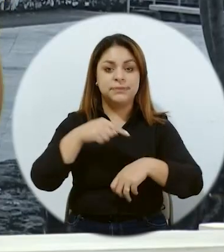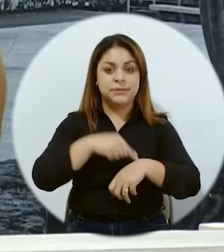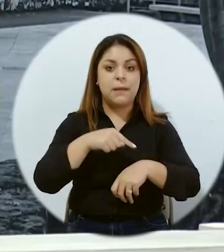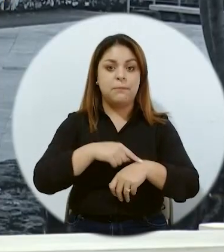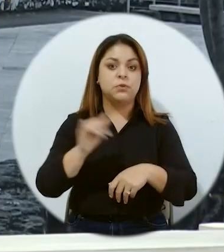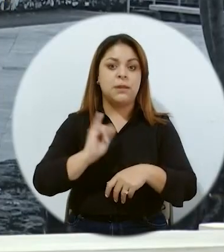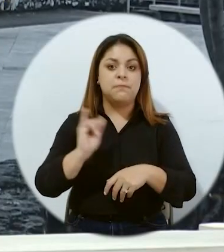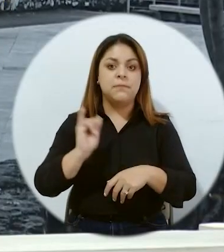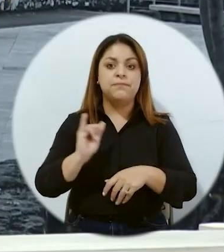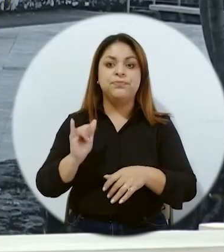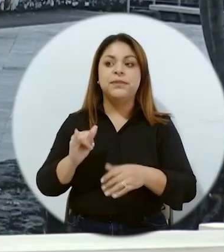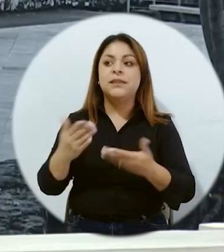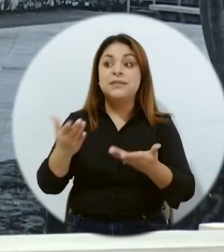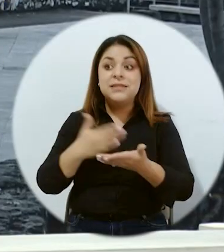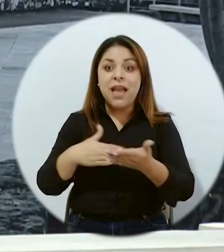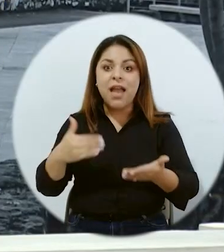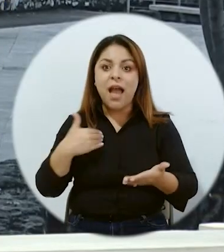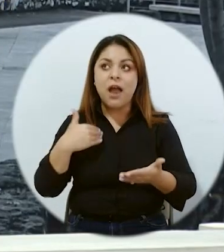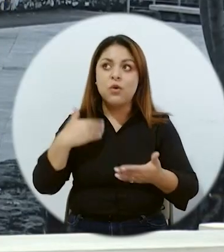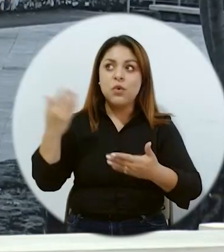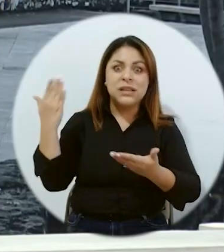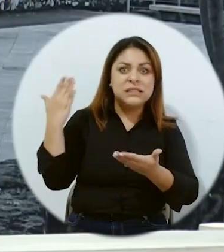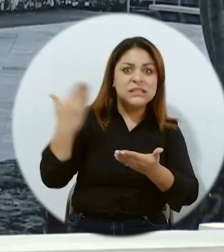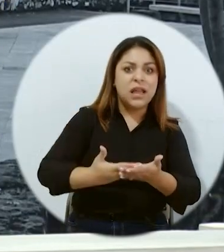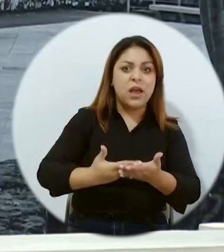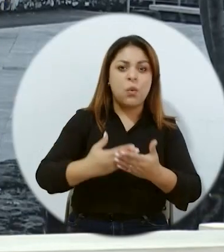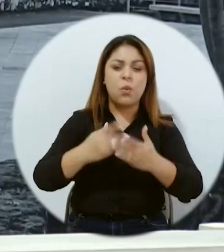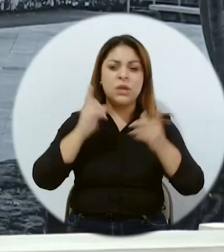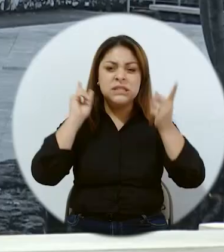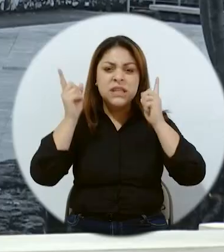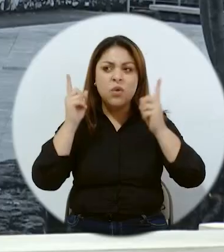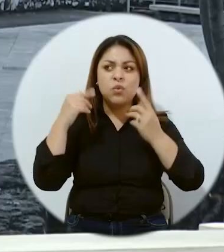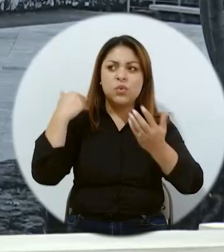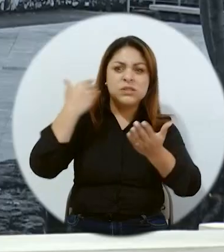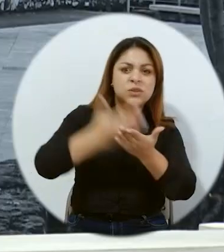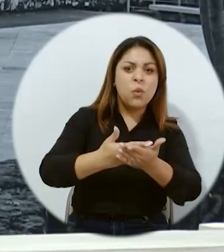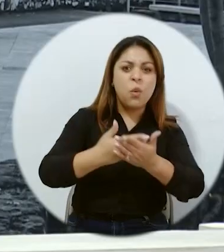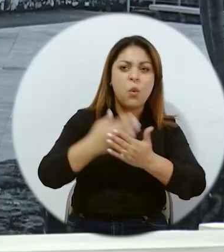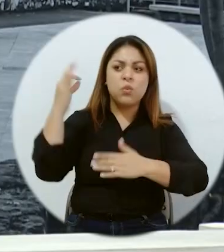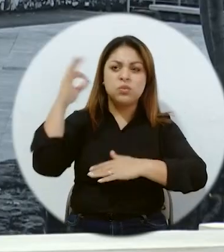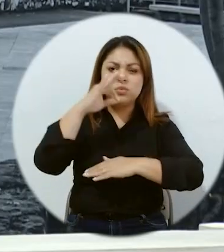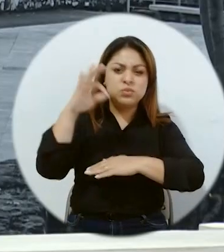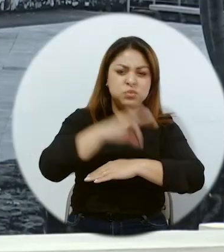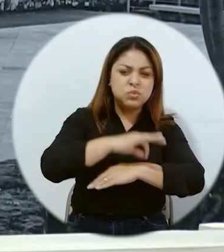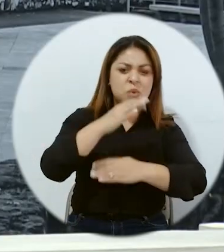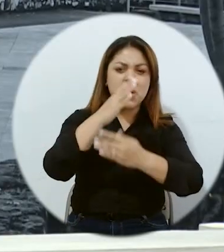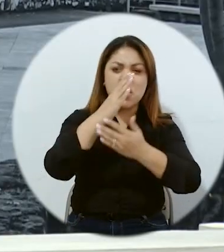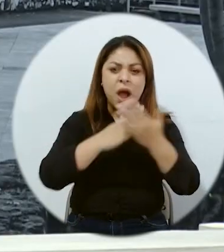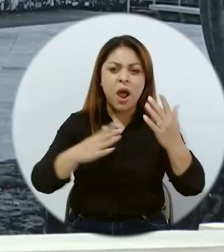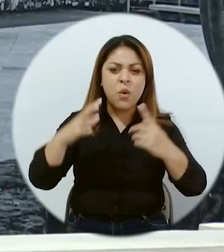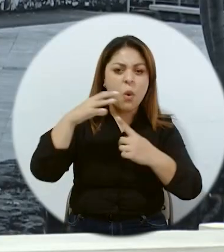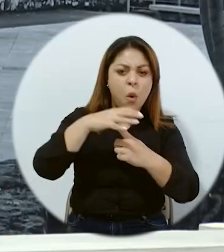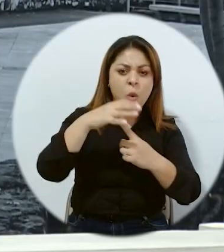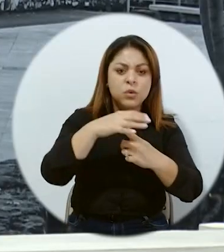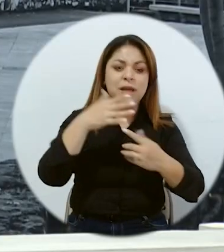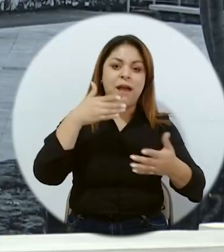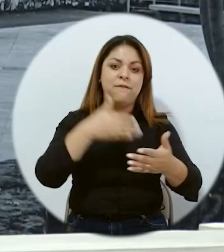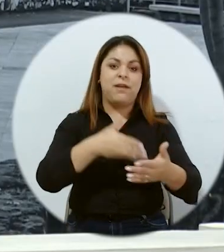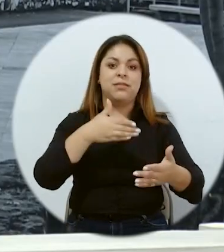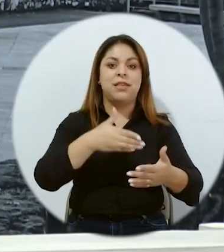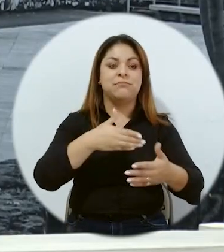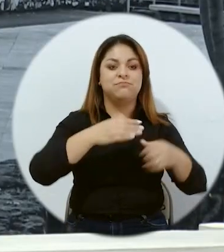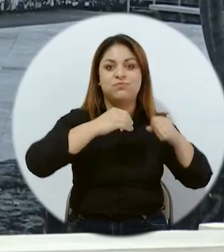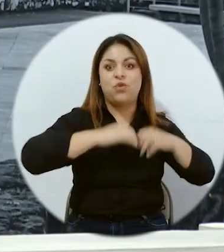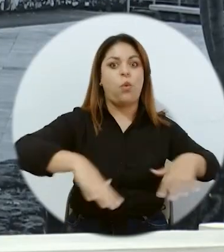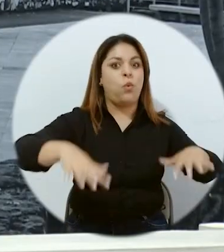tiempo de las poblaciones de patógenos o insectos u otros elementos, hongos, etcétera, que